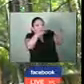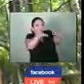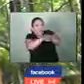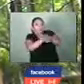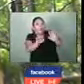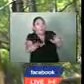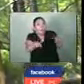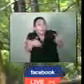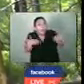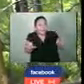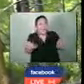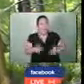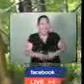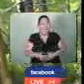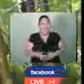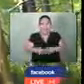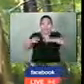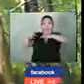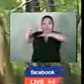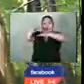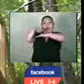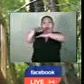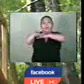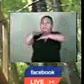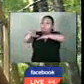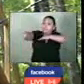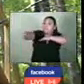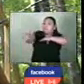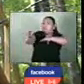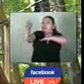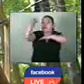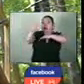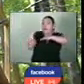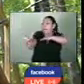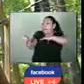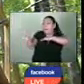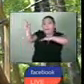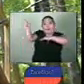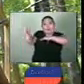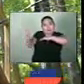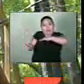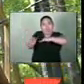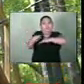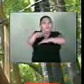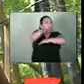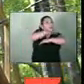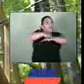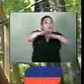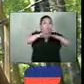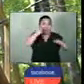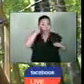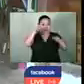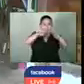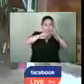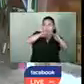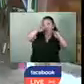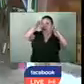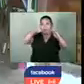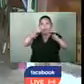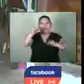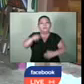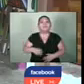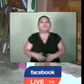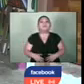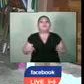que está como dentro y fuera de las instalaciones del hotel. Está en una colina, tú ves que estamos en alto.